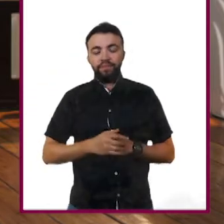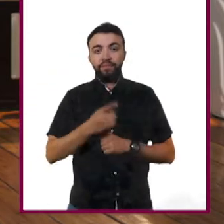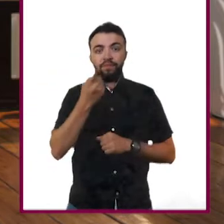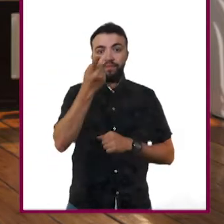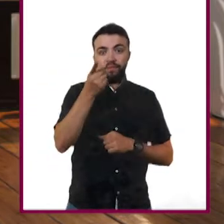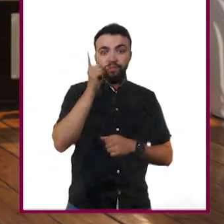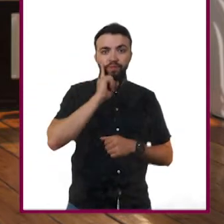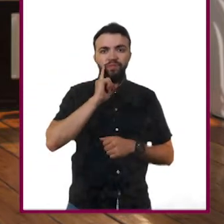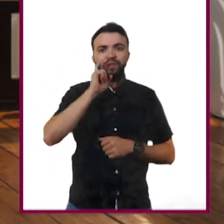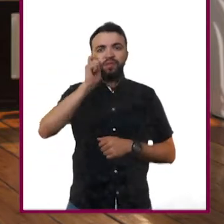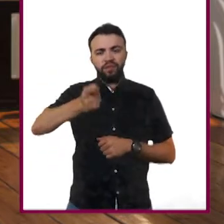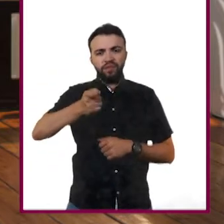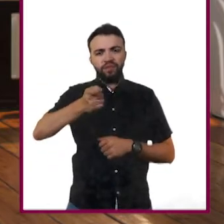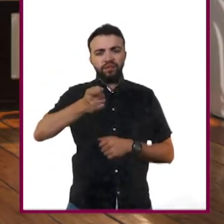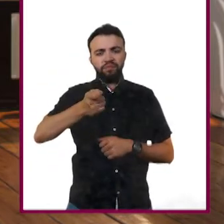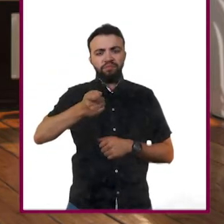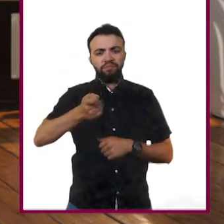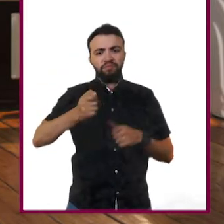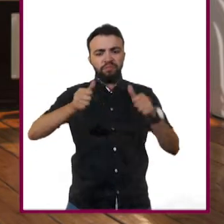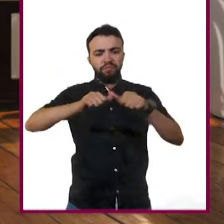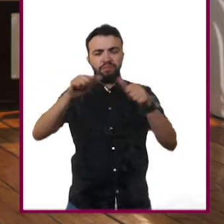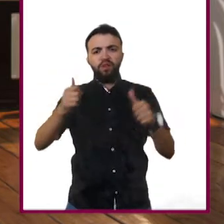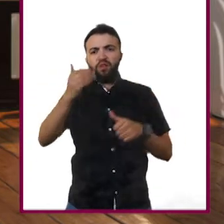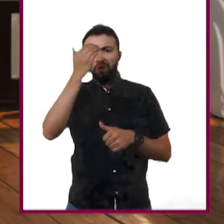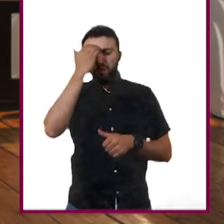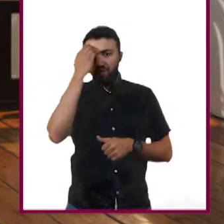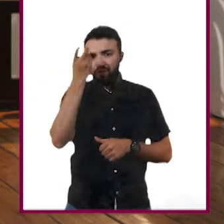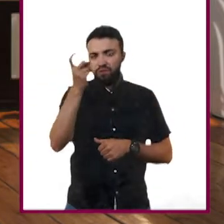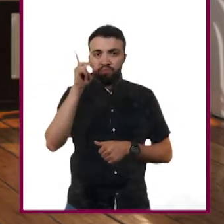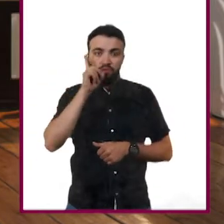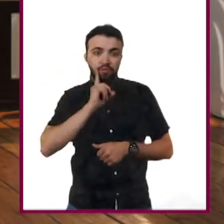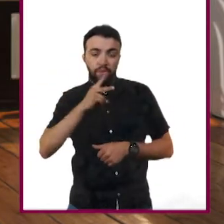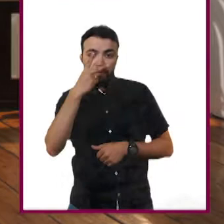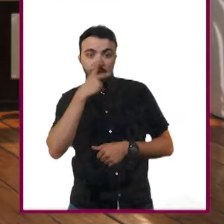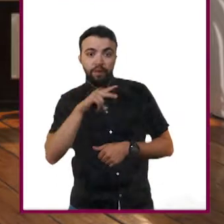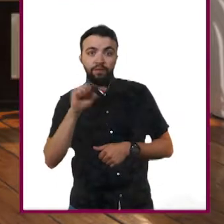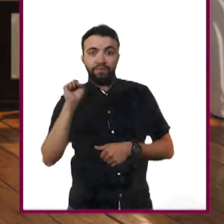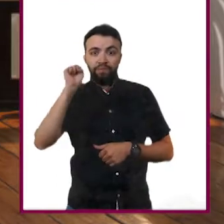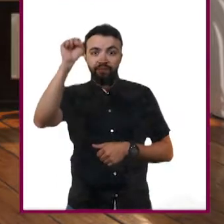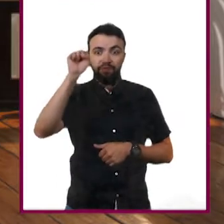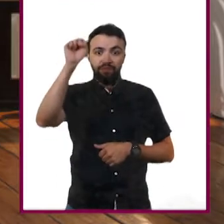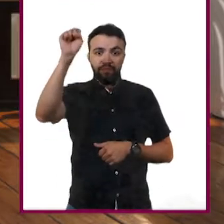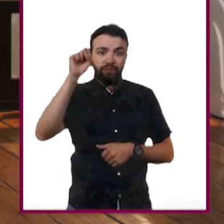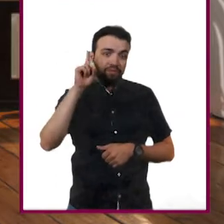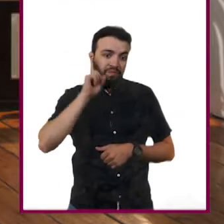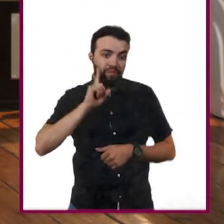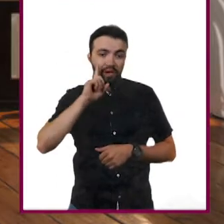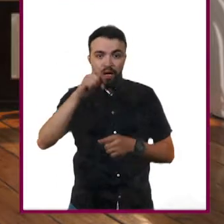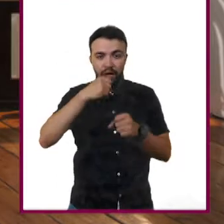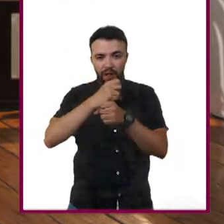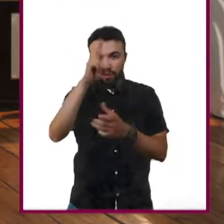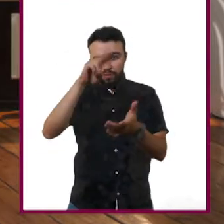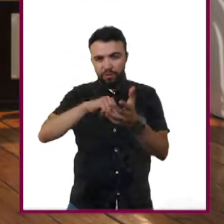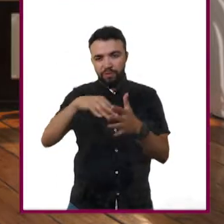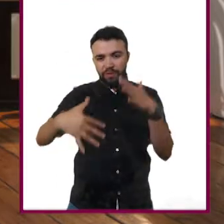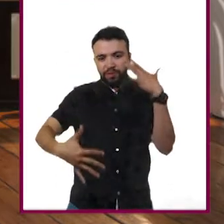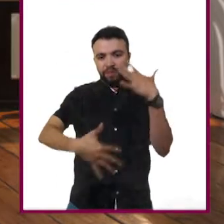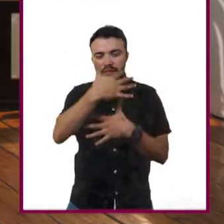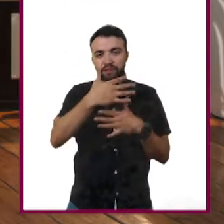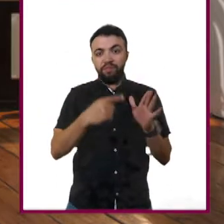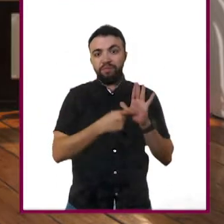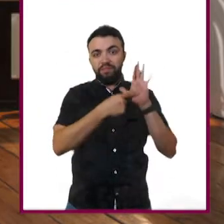en De la mano de los artistas vamos a conocer el trabajo de esta artista mexicana feminista que en el año 2015 representó a México en